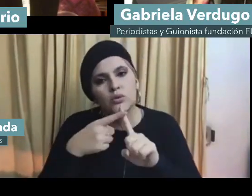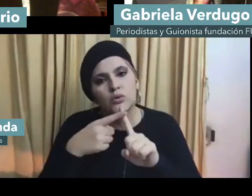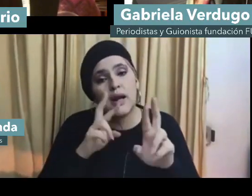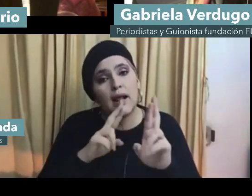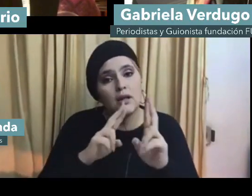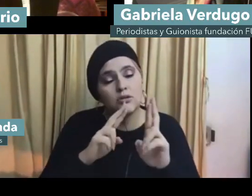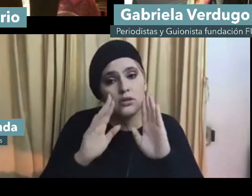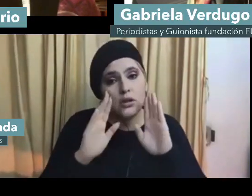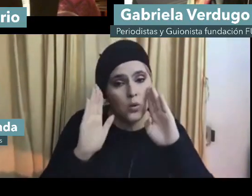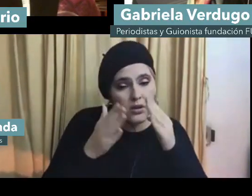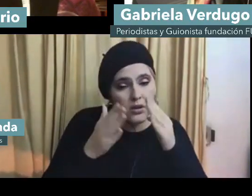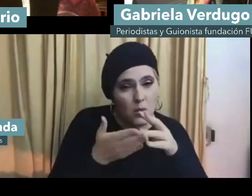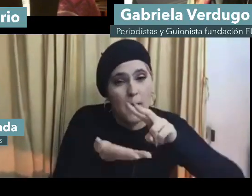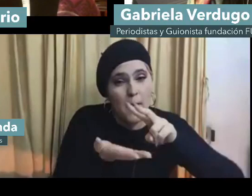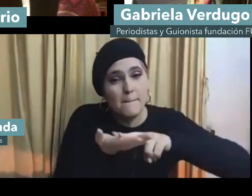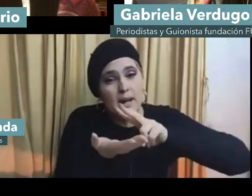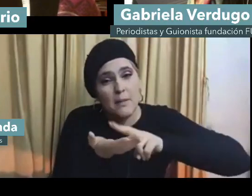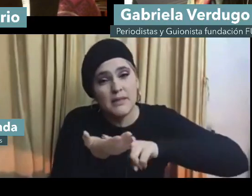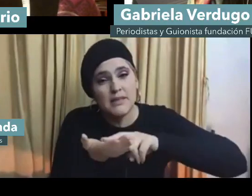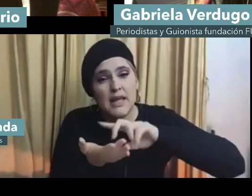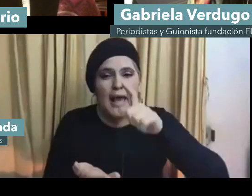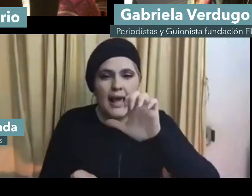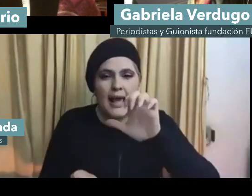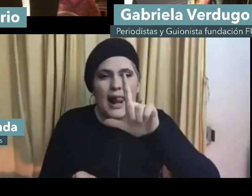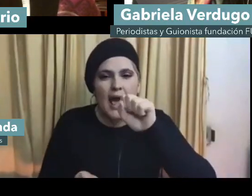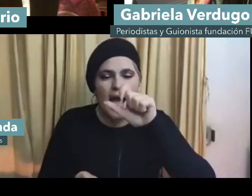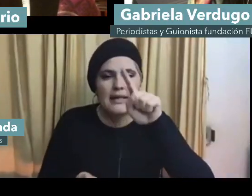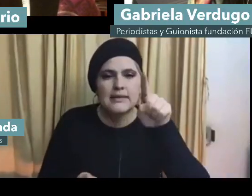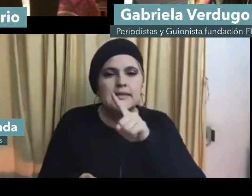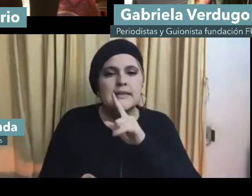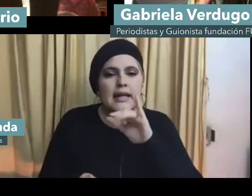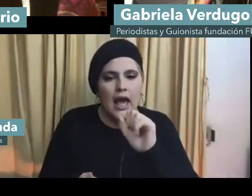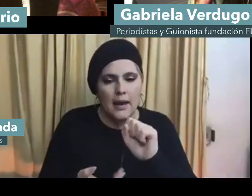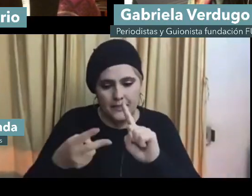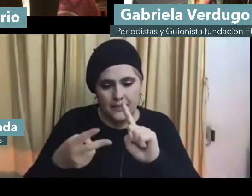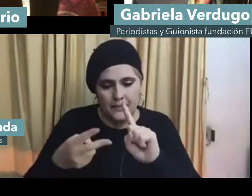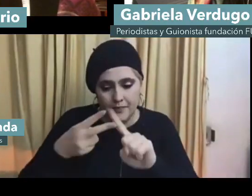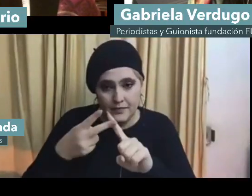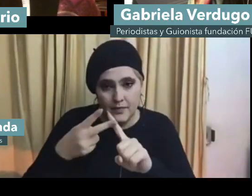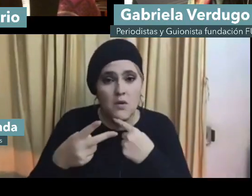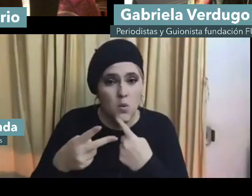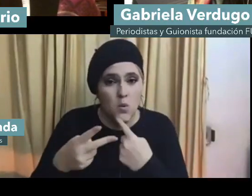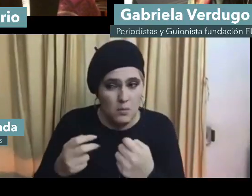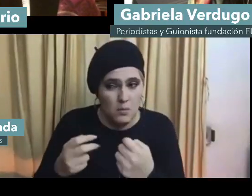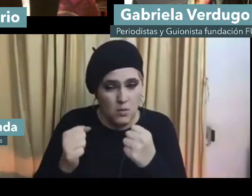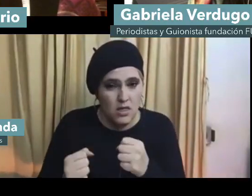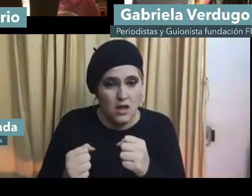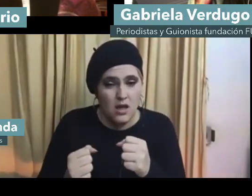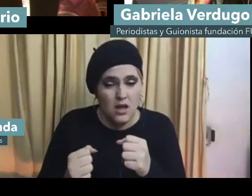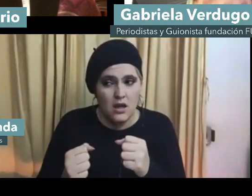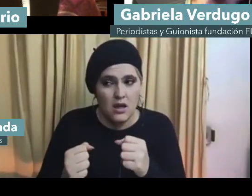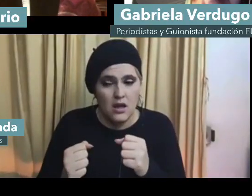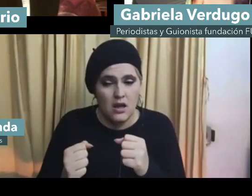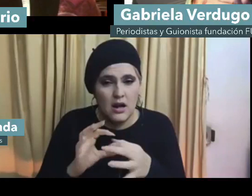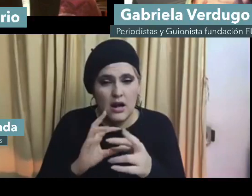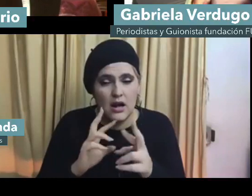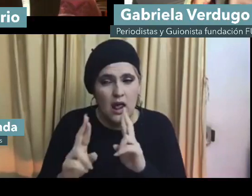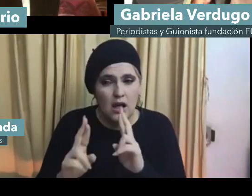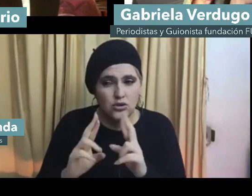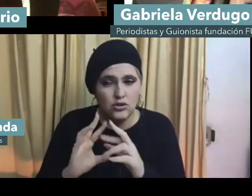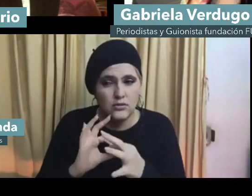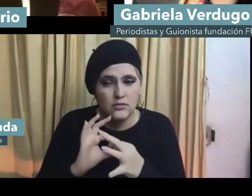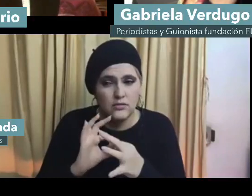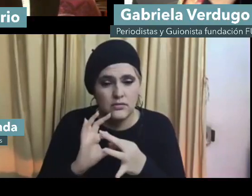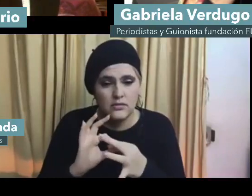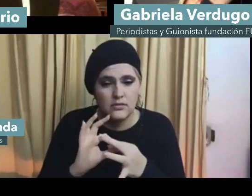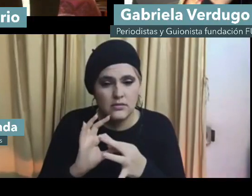gelástica. Y también preguntan si es que puede existir relación entre, se me fue, hipotiroidismo y